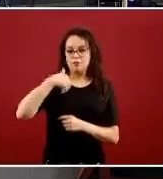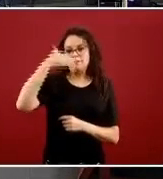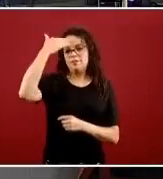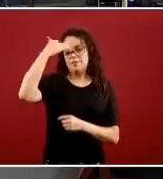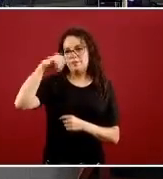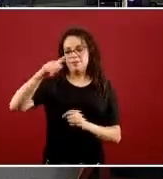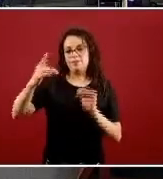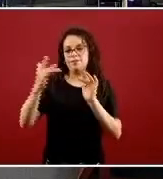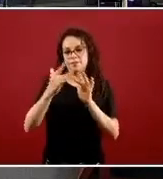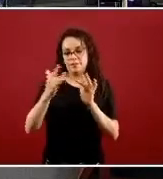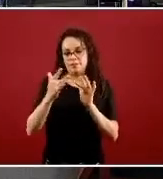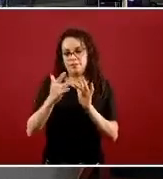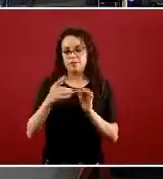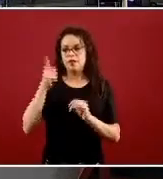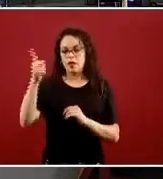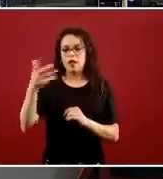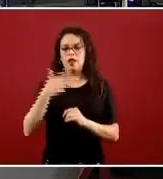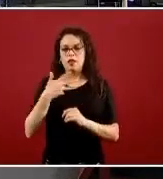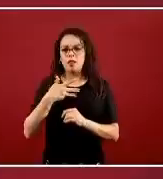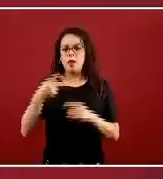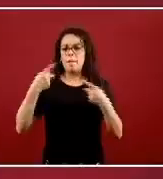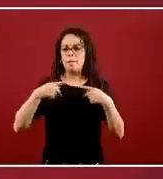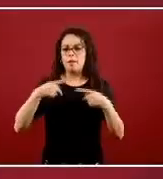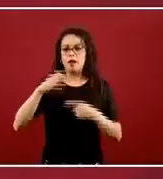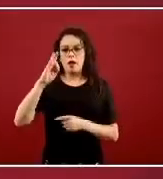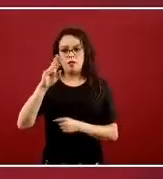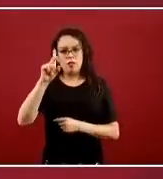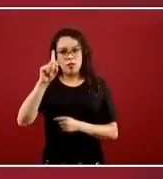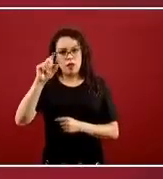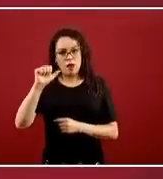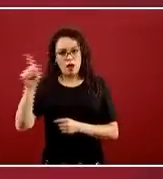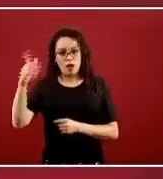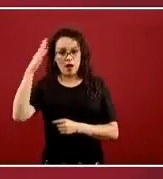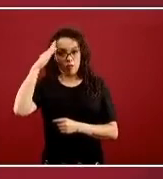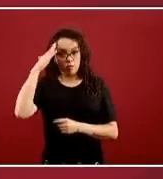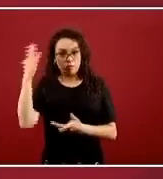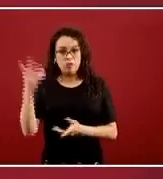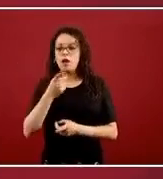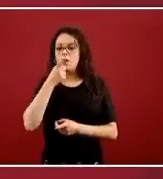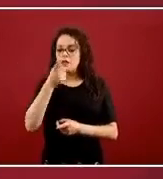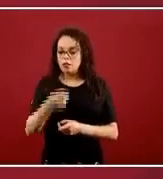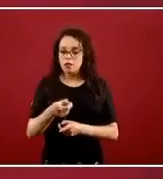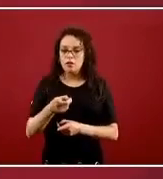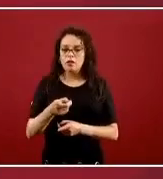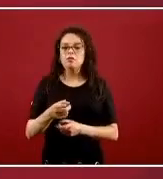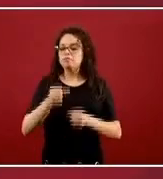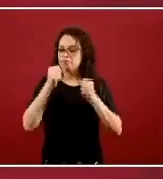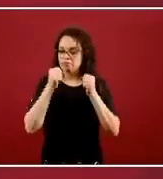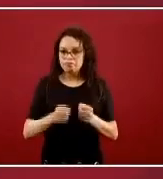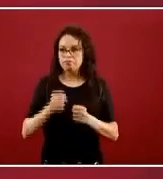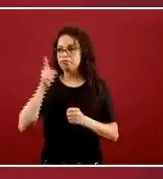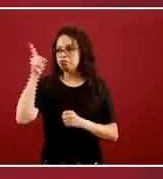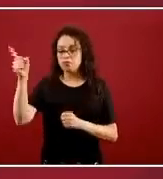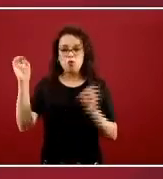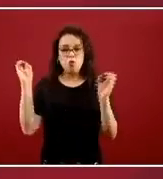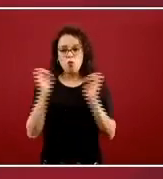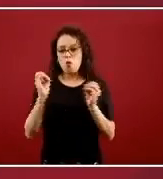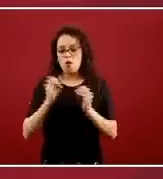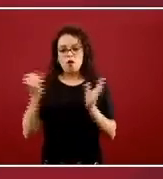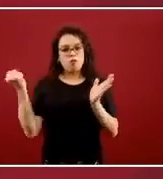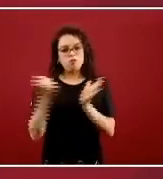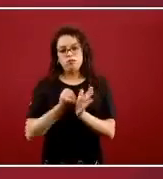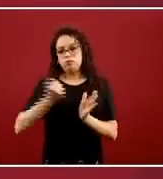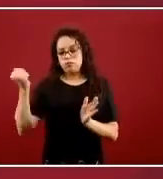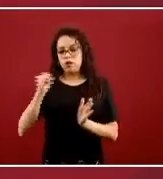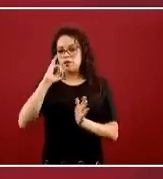con dirigentes de la FDA y nos confirmaron que FDA no ha acreditado ninguna prueba